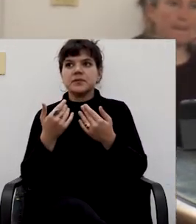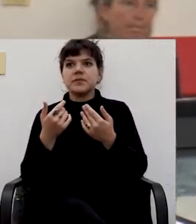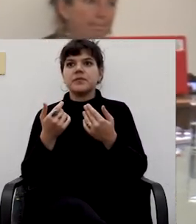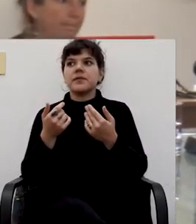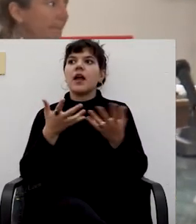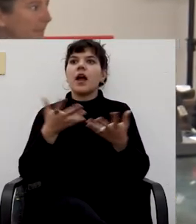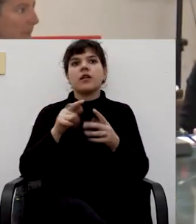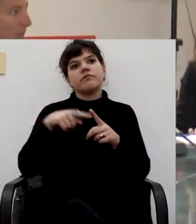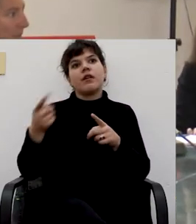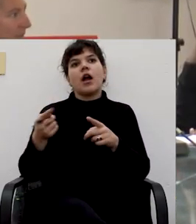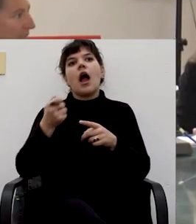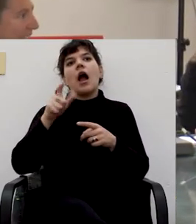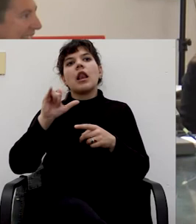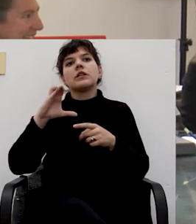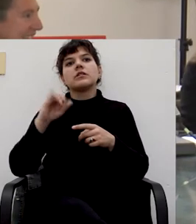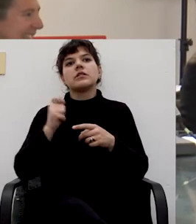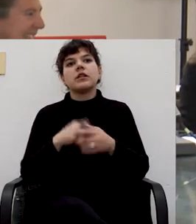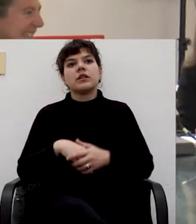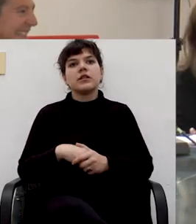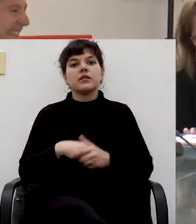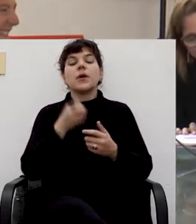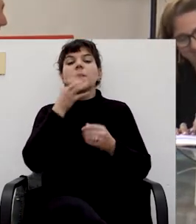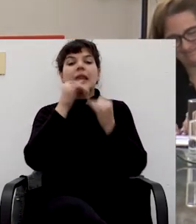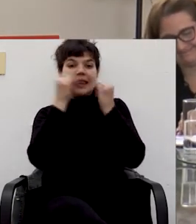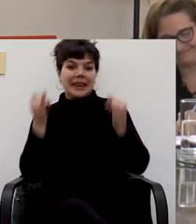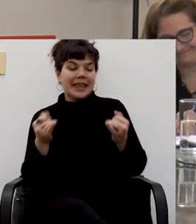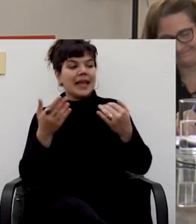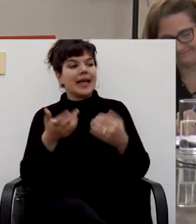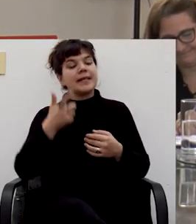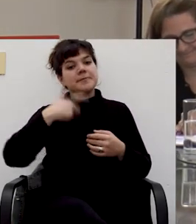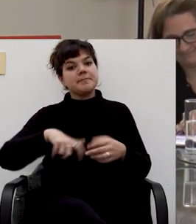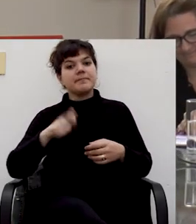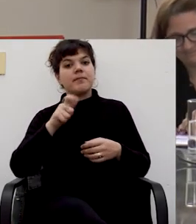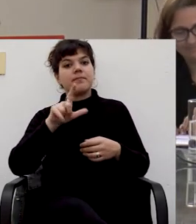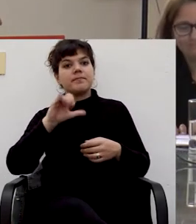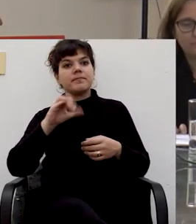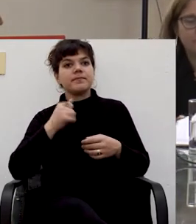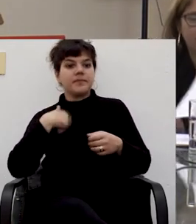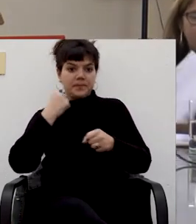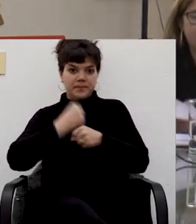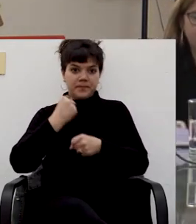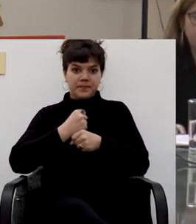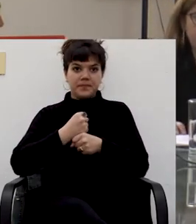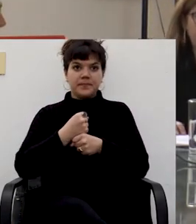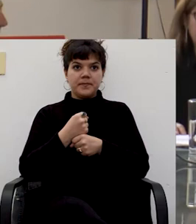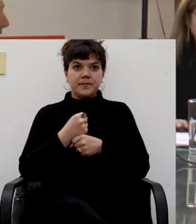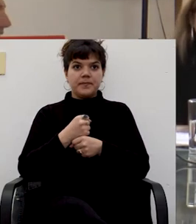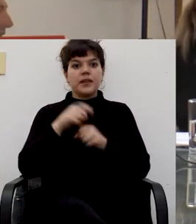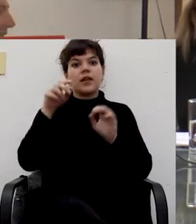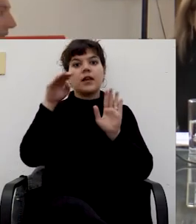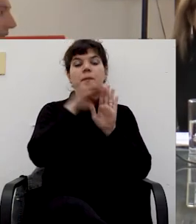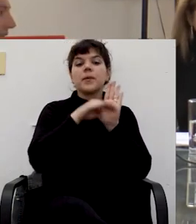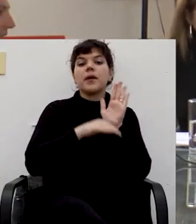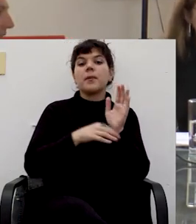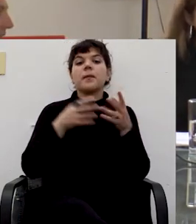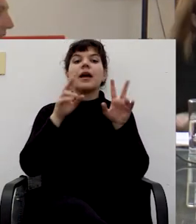Alicia. Bien. Bueno, buenos días. Yo trabajo, sí, en el programa Respaldo al